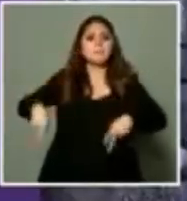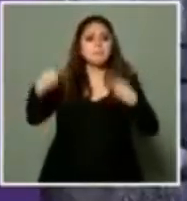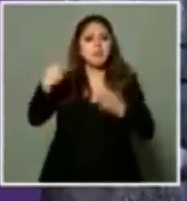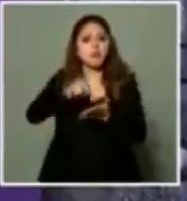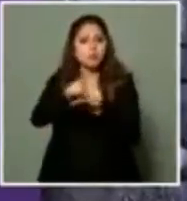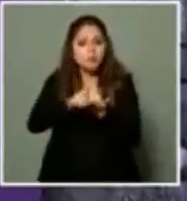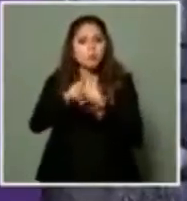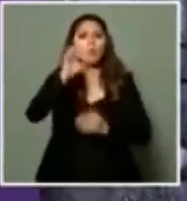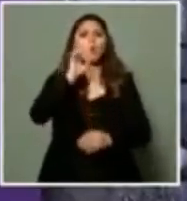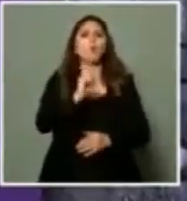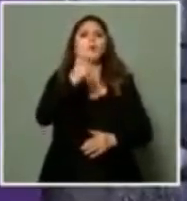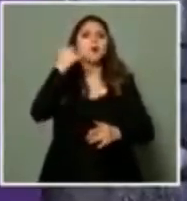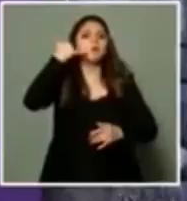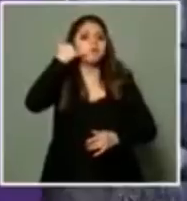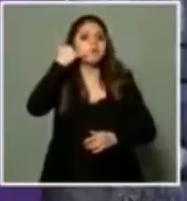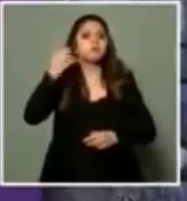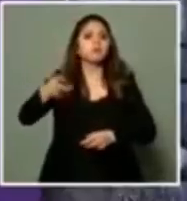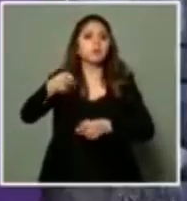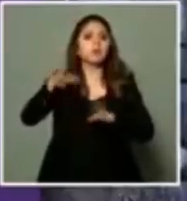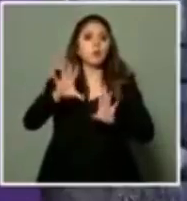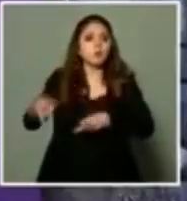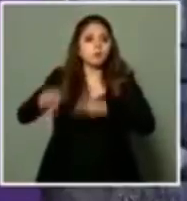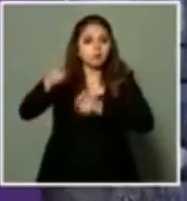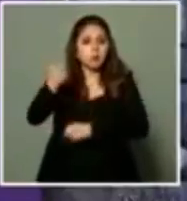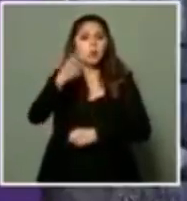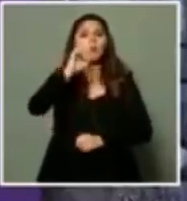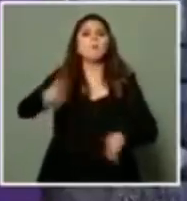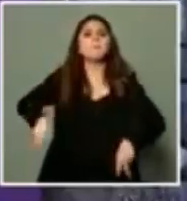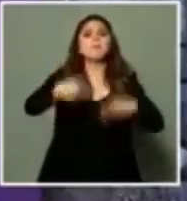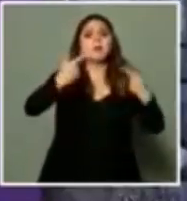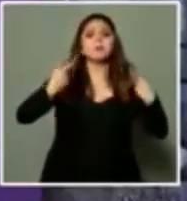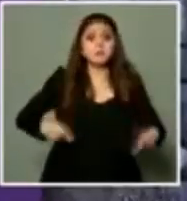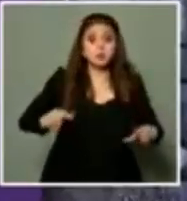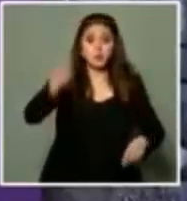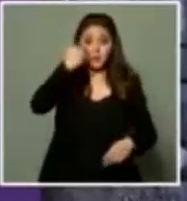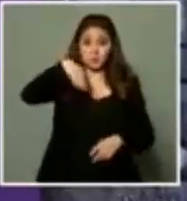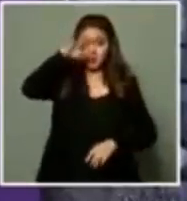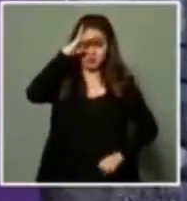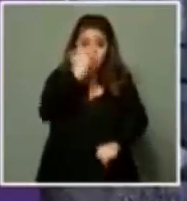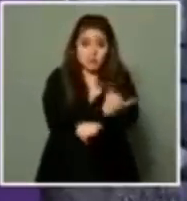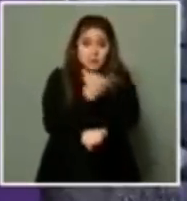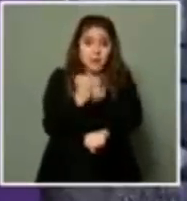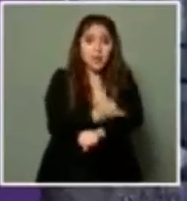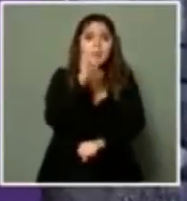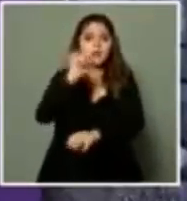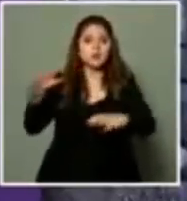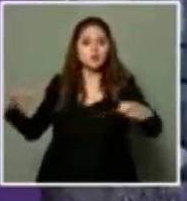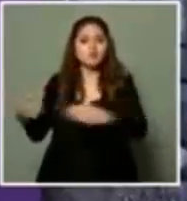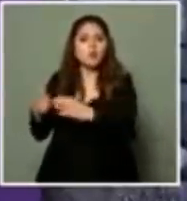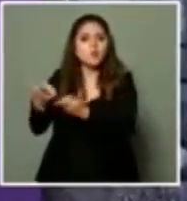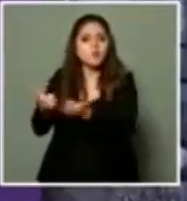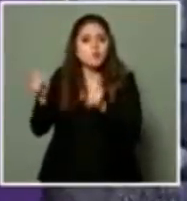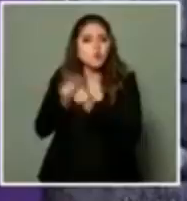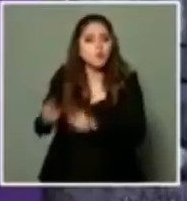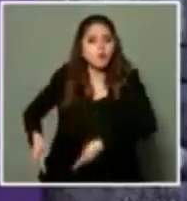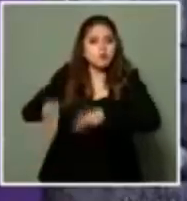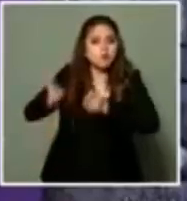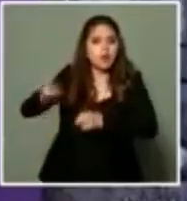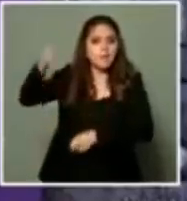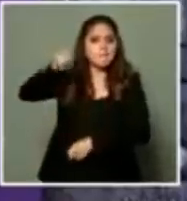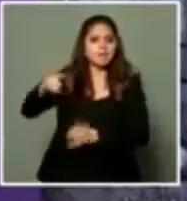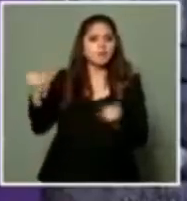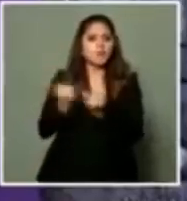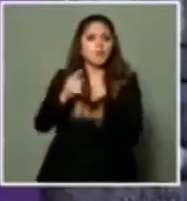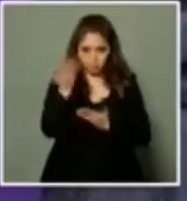y tratantes de personas. No permitiré que Iztapalapa sea rehén del crimen organizado como ya se hizo en